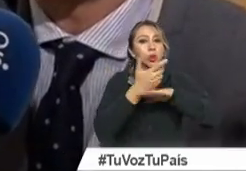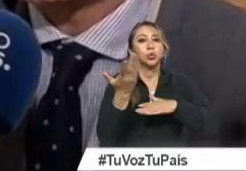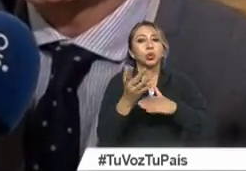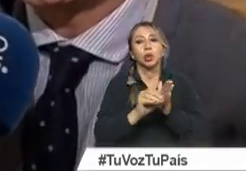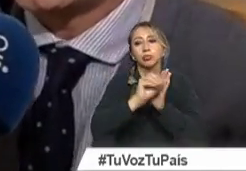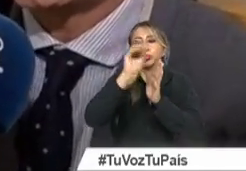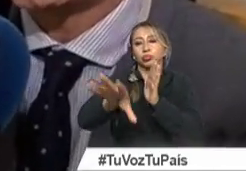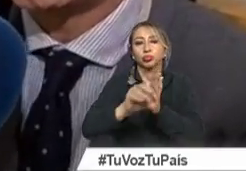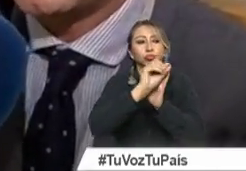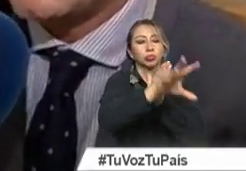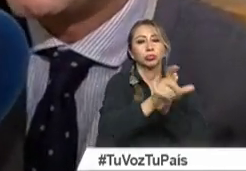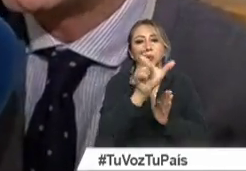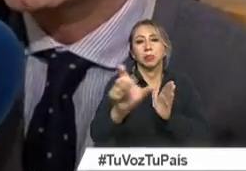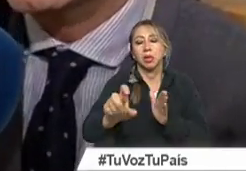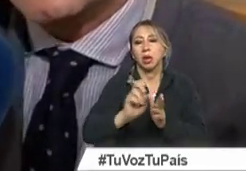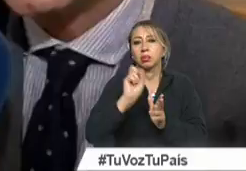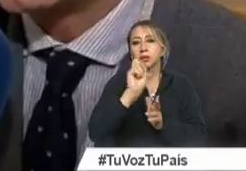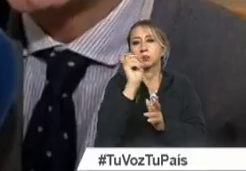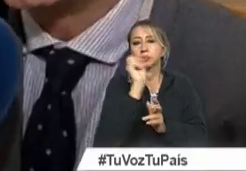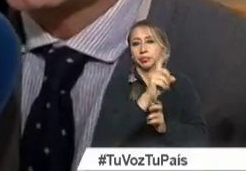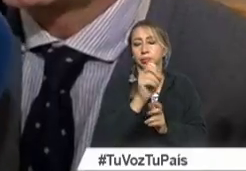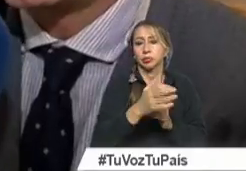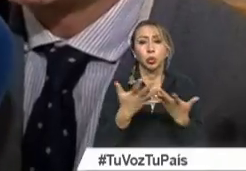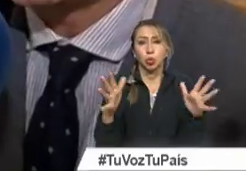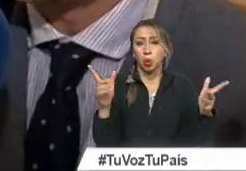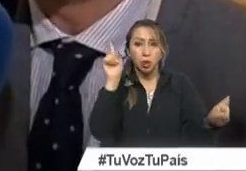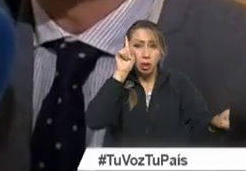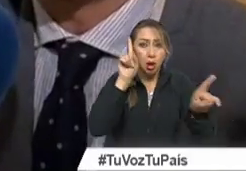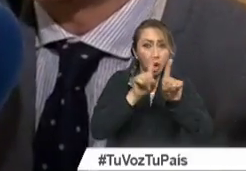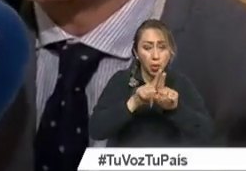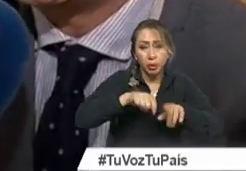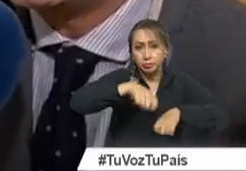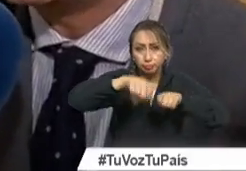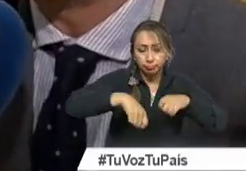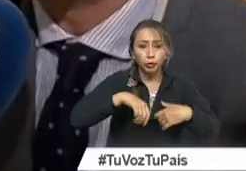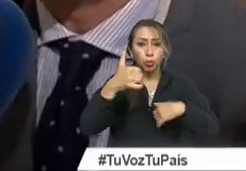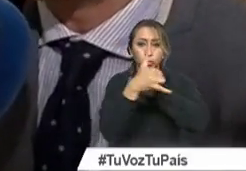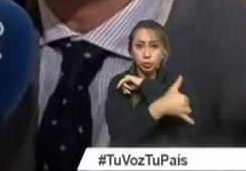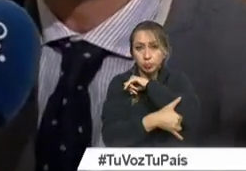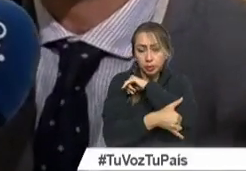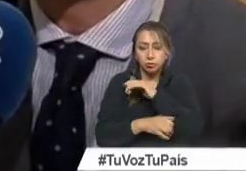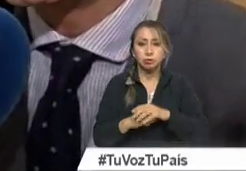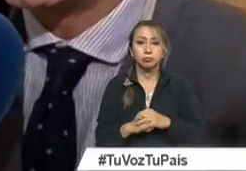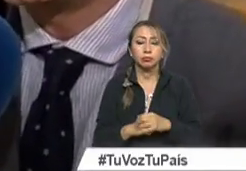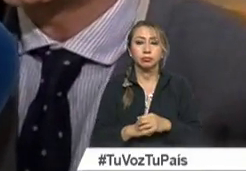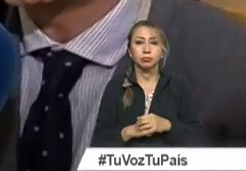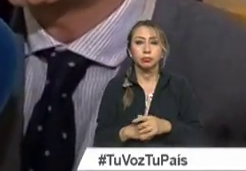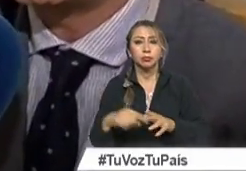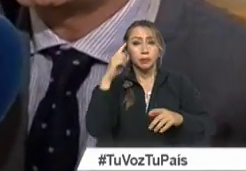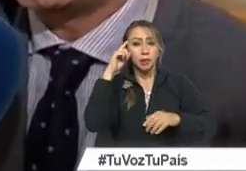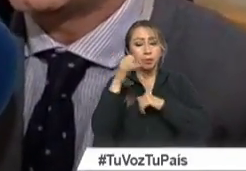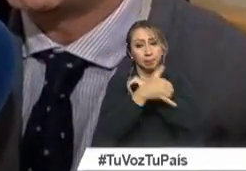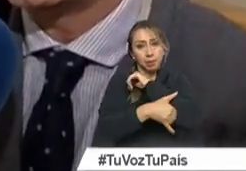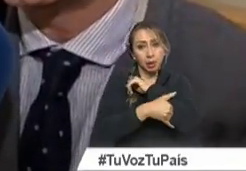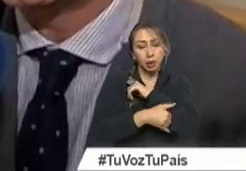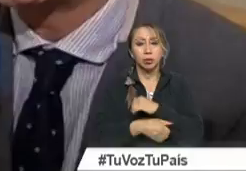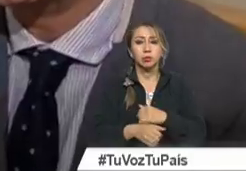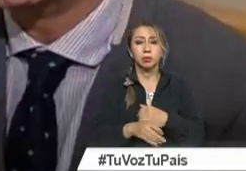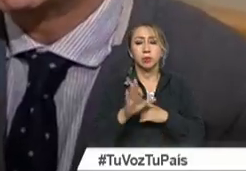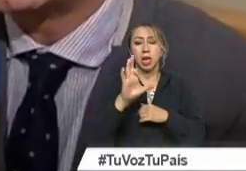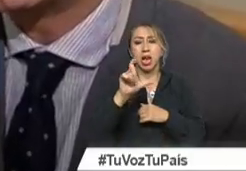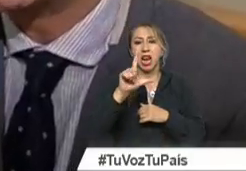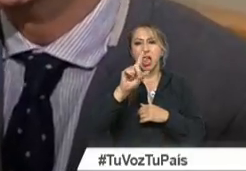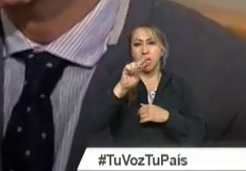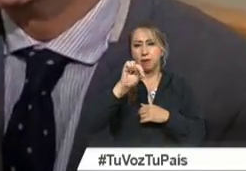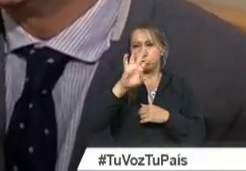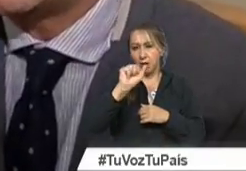desembarcar a los inmigrantes como no hay acuerdos bilaterales con otros países y considerando que países como libia y túnez o no pueden